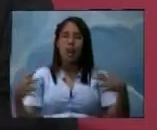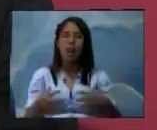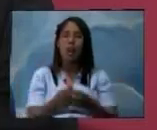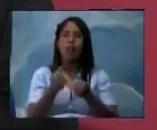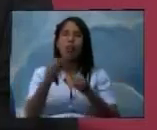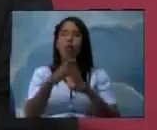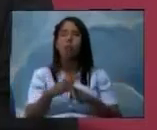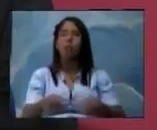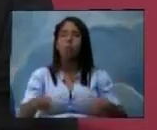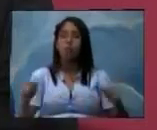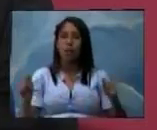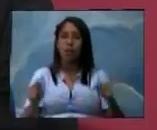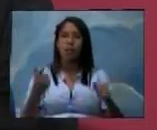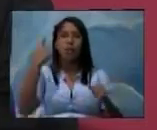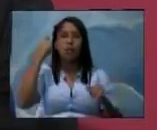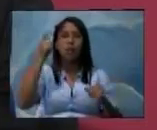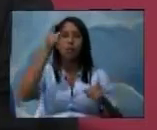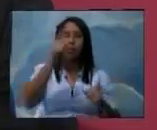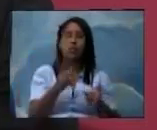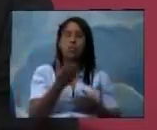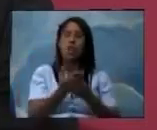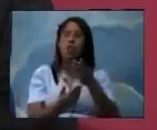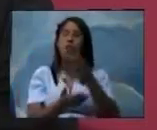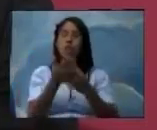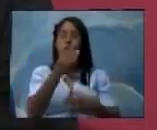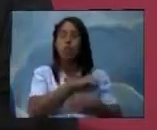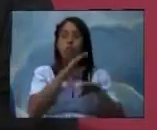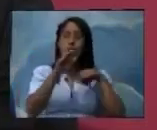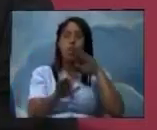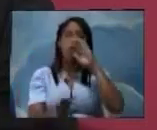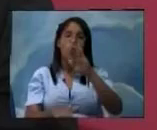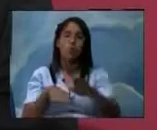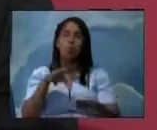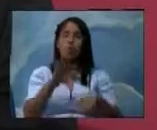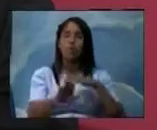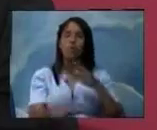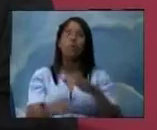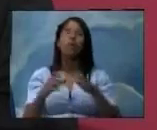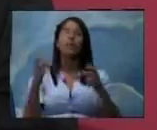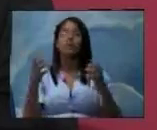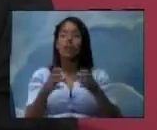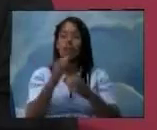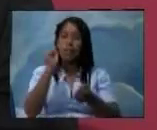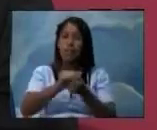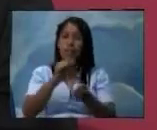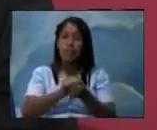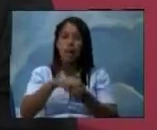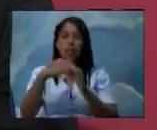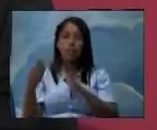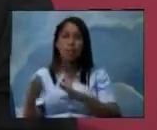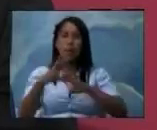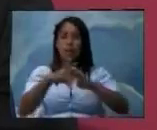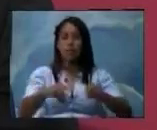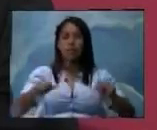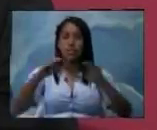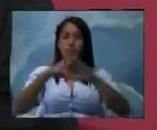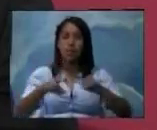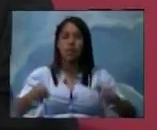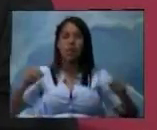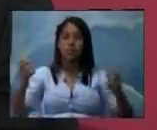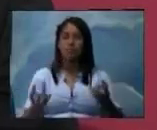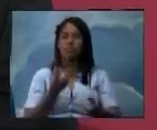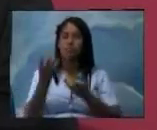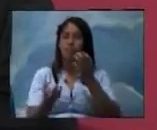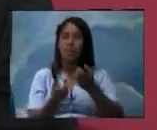cocido. Y por ser los dedos de los pies en parte de hierro y en parte de barro cocido,